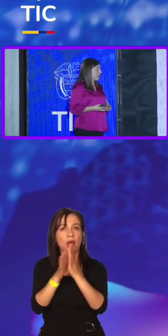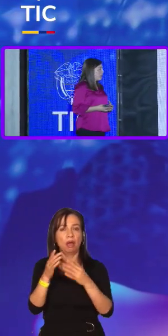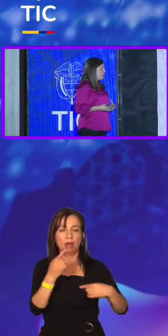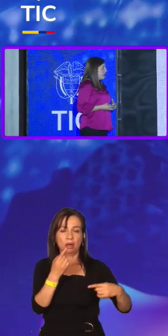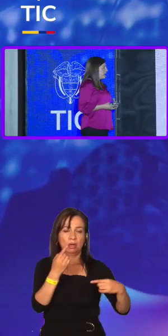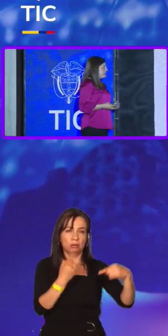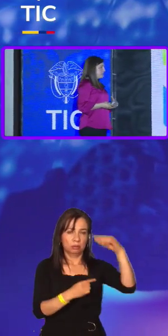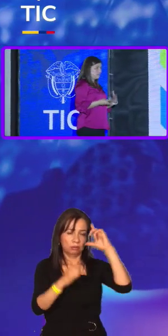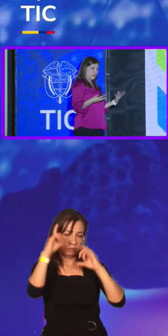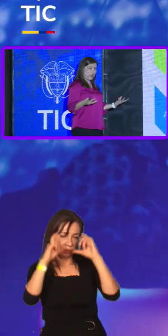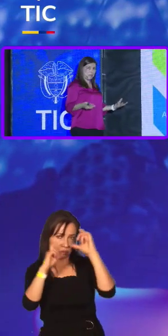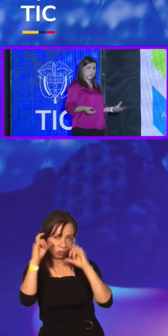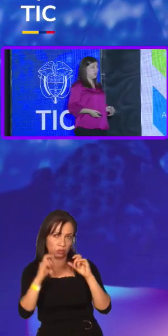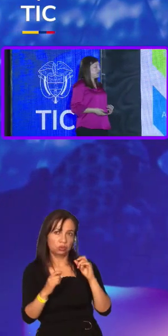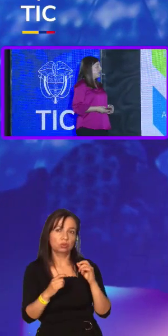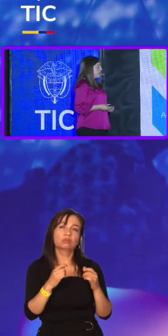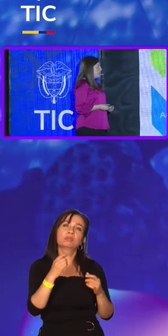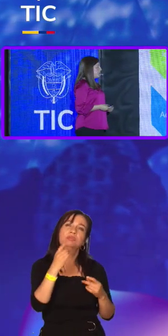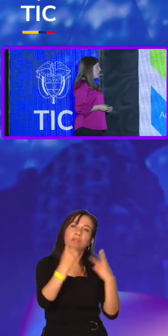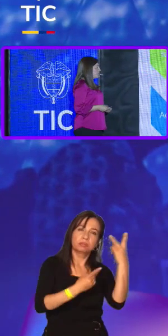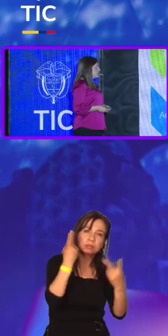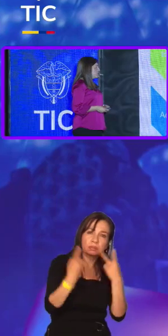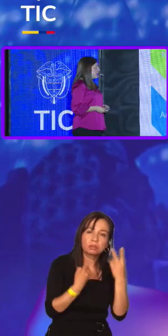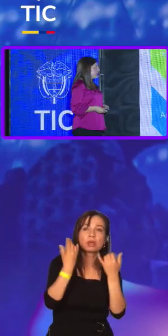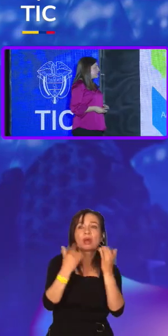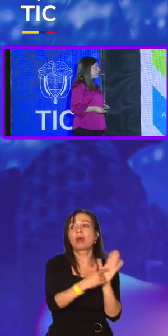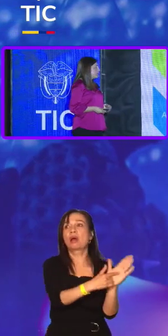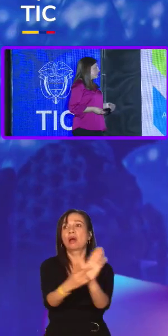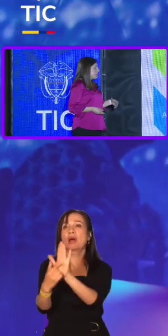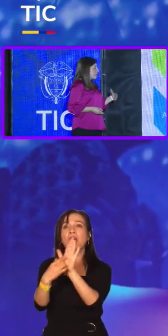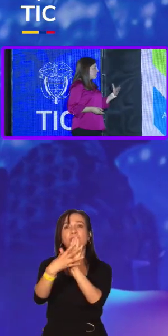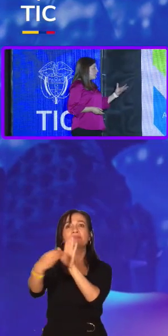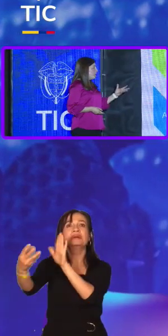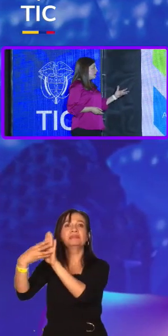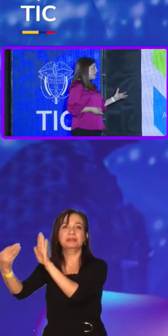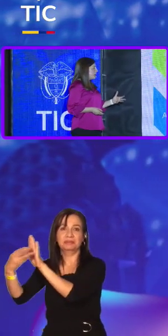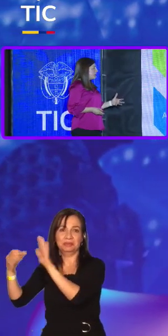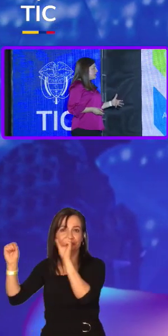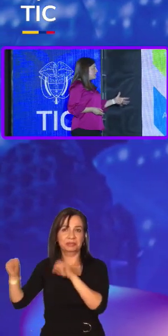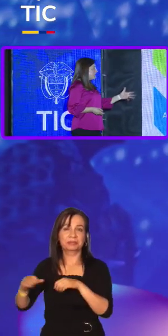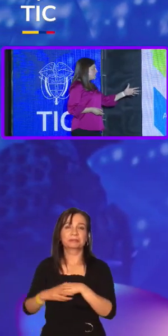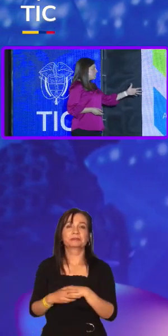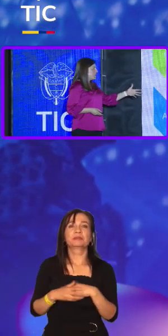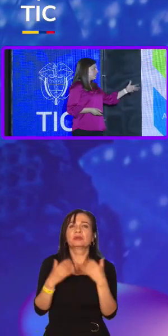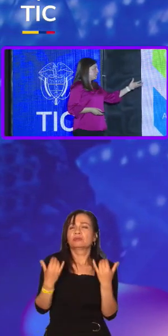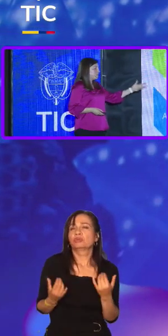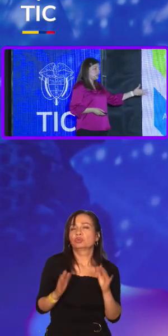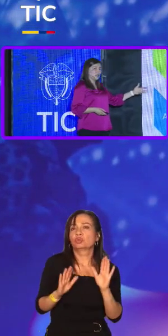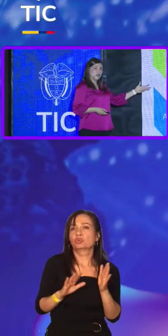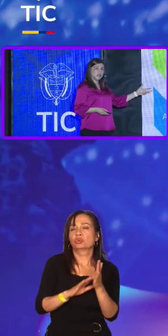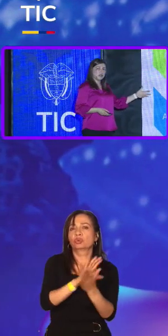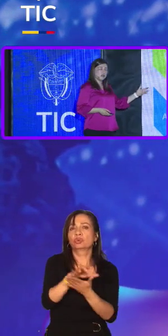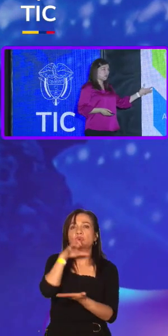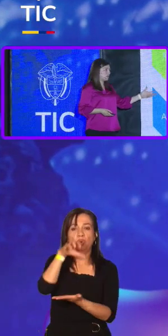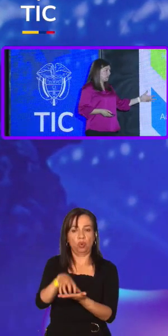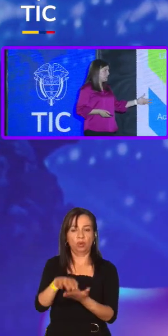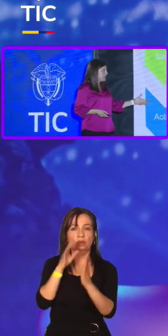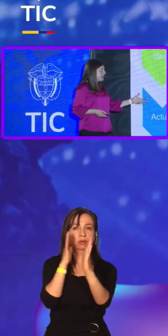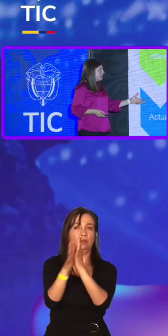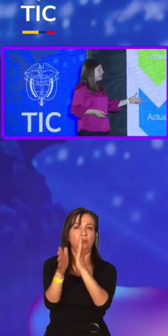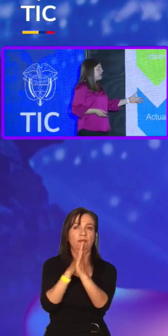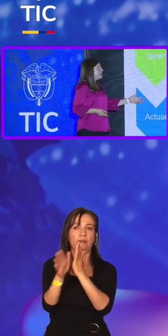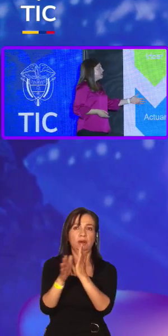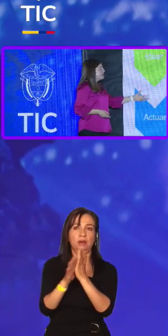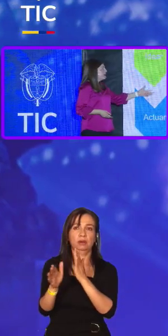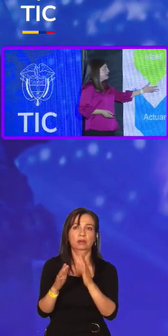información turística, que ahora es ejemplo para muchos lugares. Cómo lograr centros y puntos de